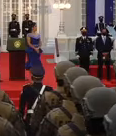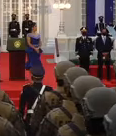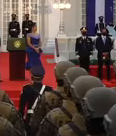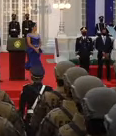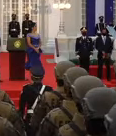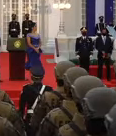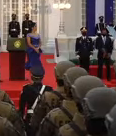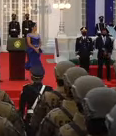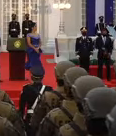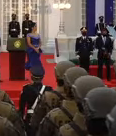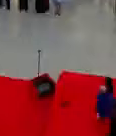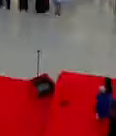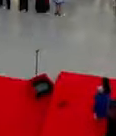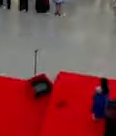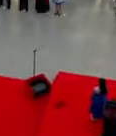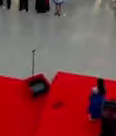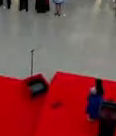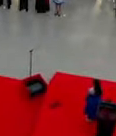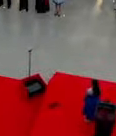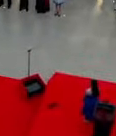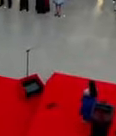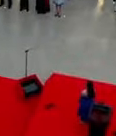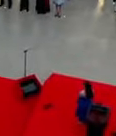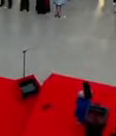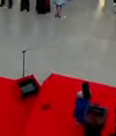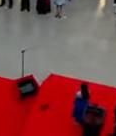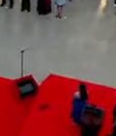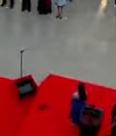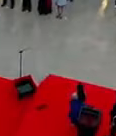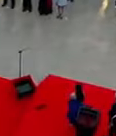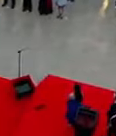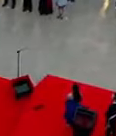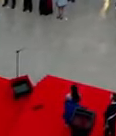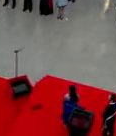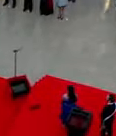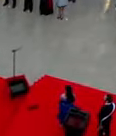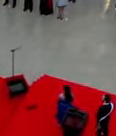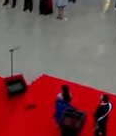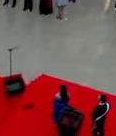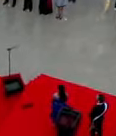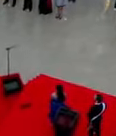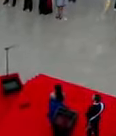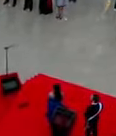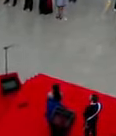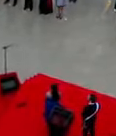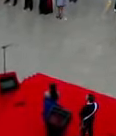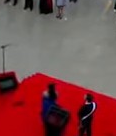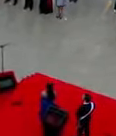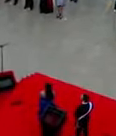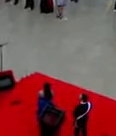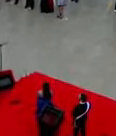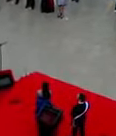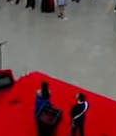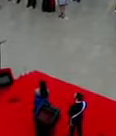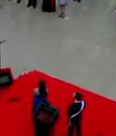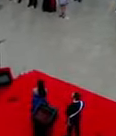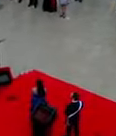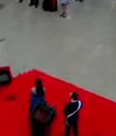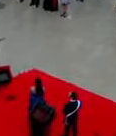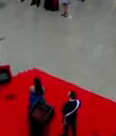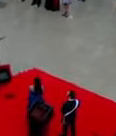tajatigipía netutaca altitas tusastro, neyek mil, necuescue ajapa,